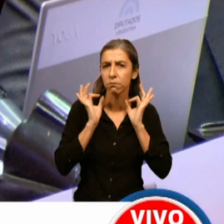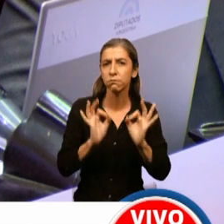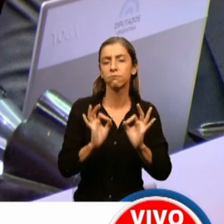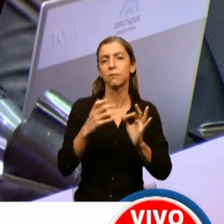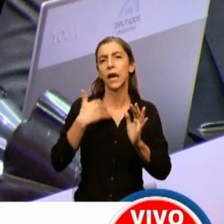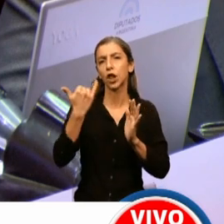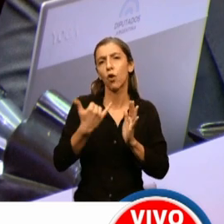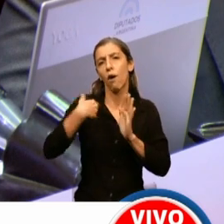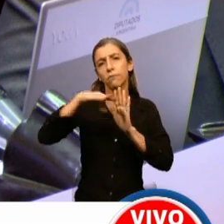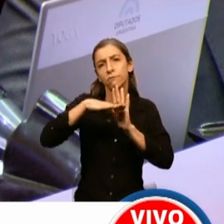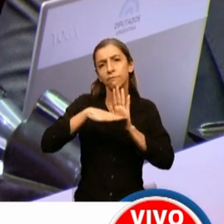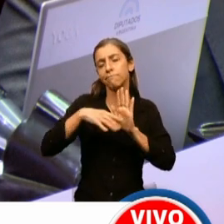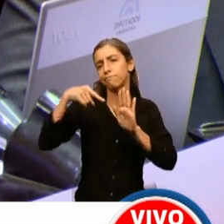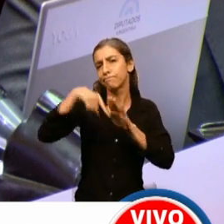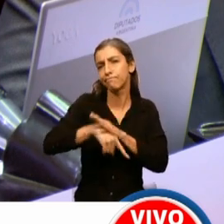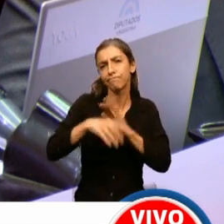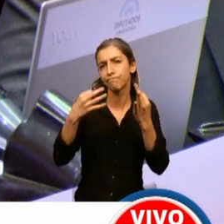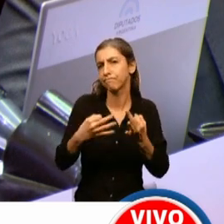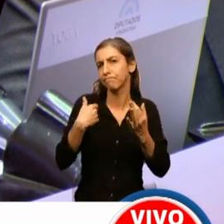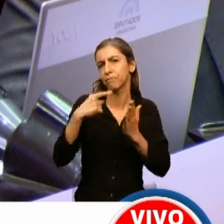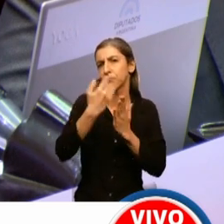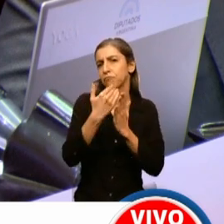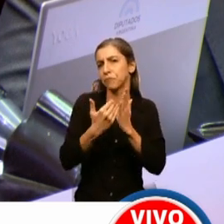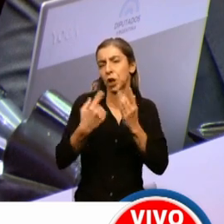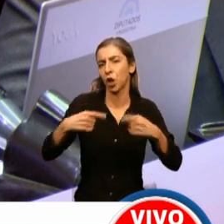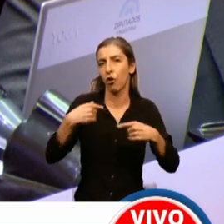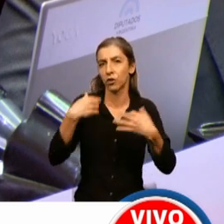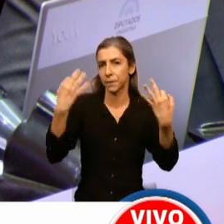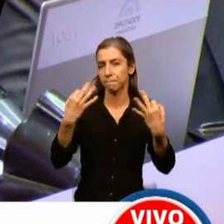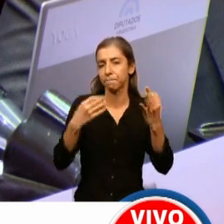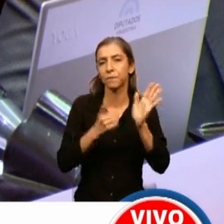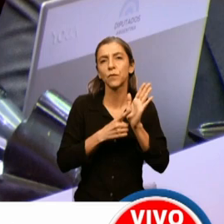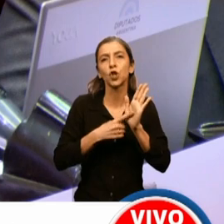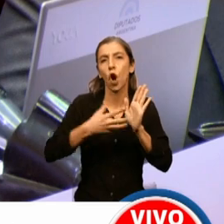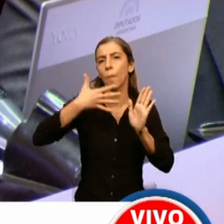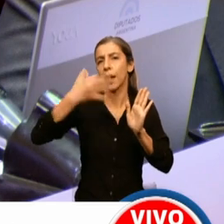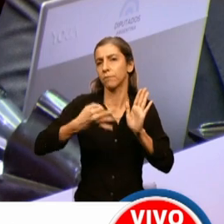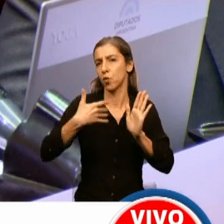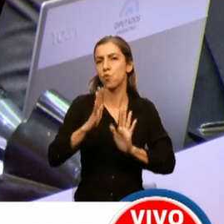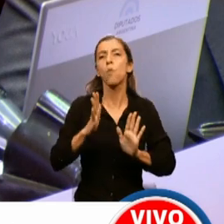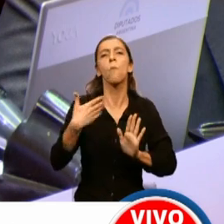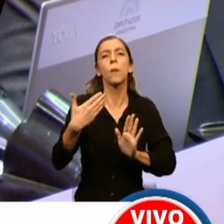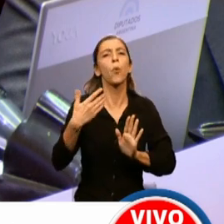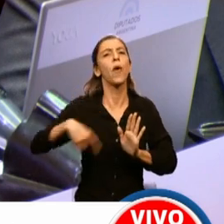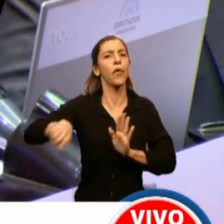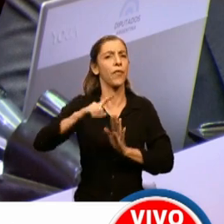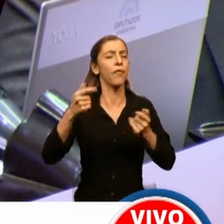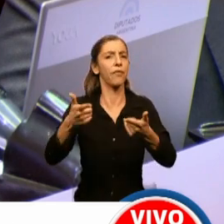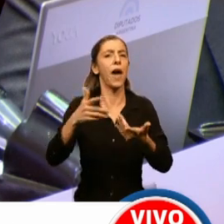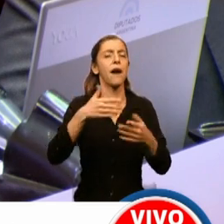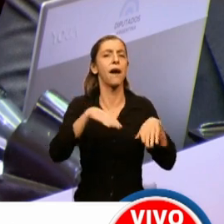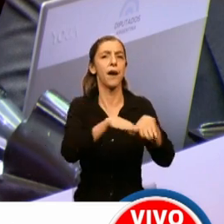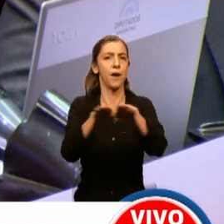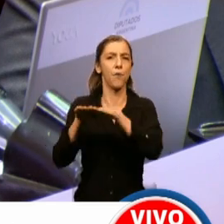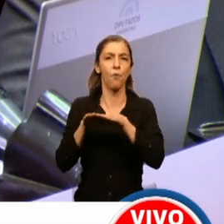el texto de la norma y todas destinadas a promover esa igualdad esta diversidad